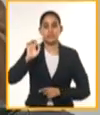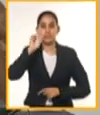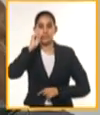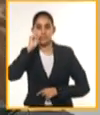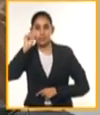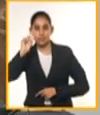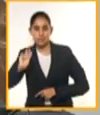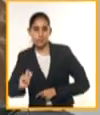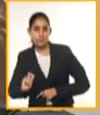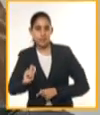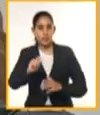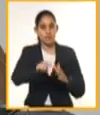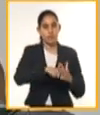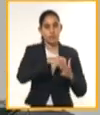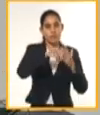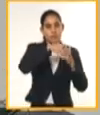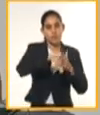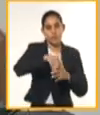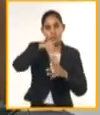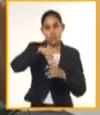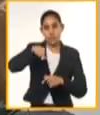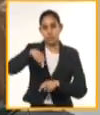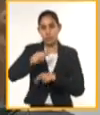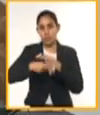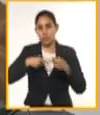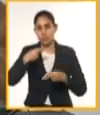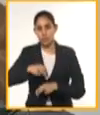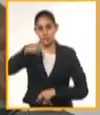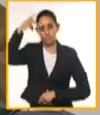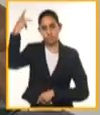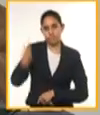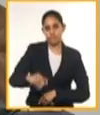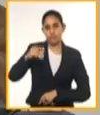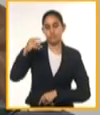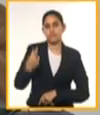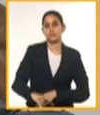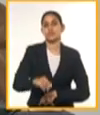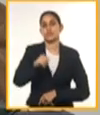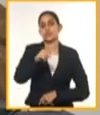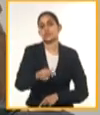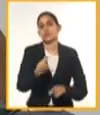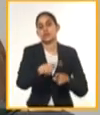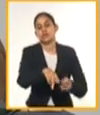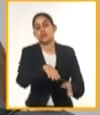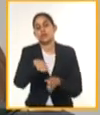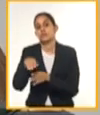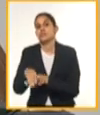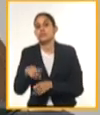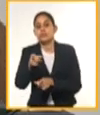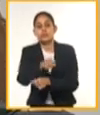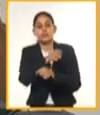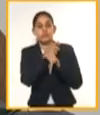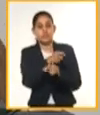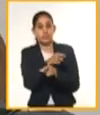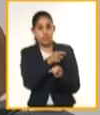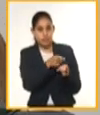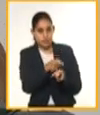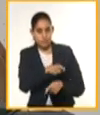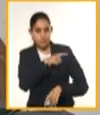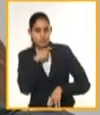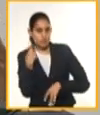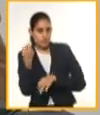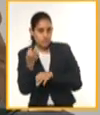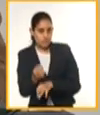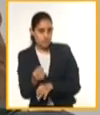golpear, asesinar a su propia población, ruso parlante, pero ciudadanos ucranianos, y los asesinaron. Poroshenko